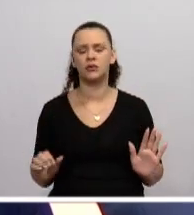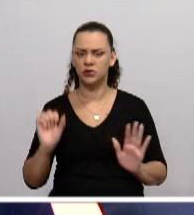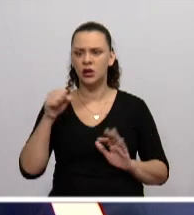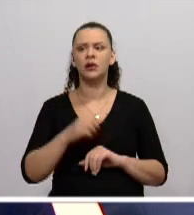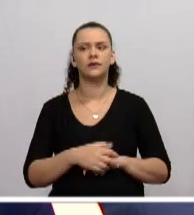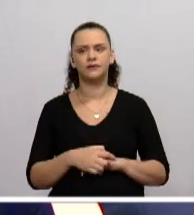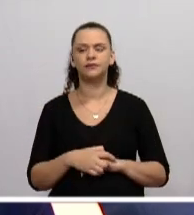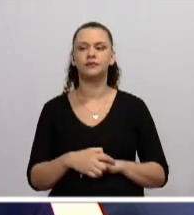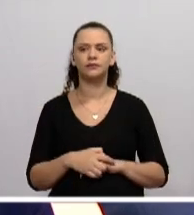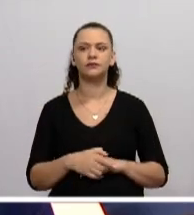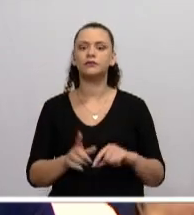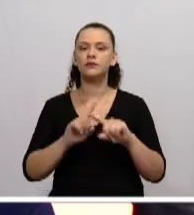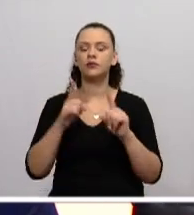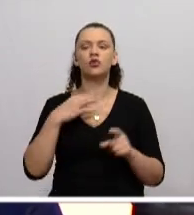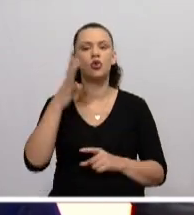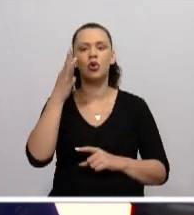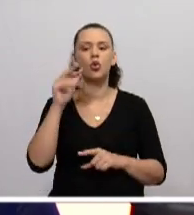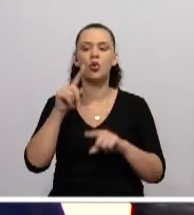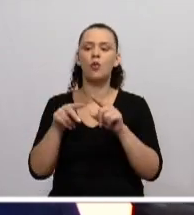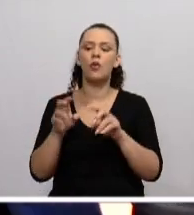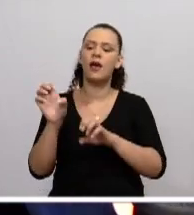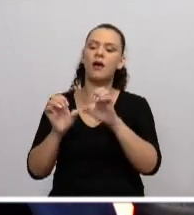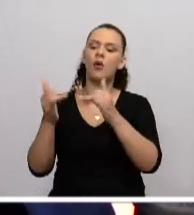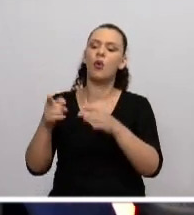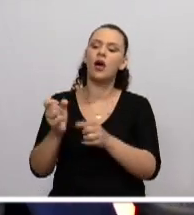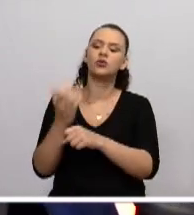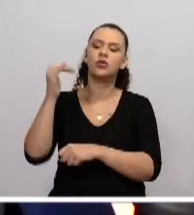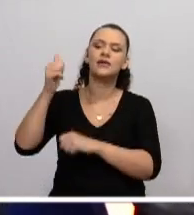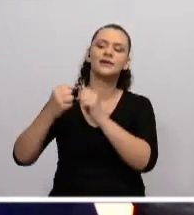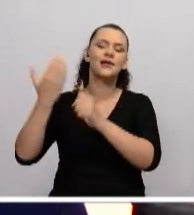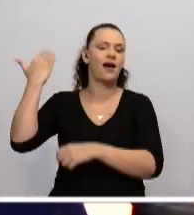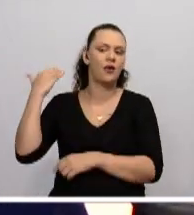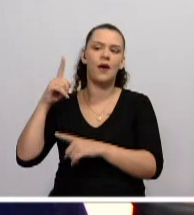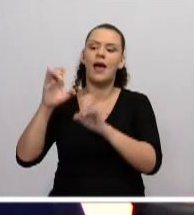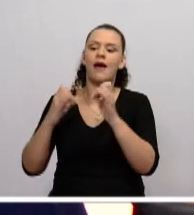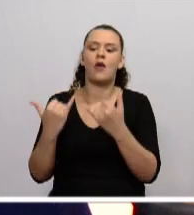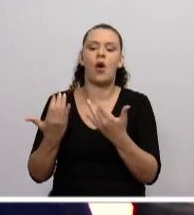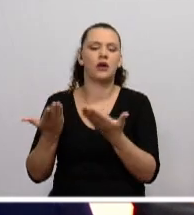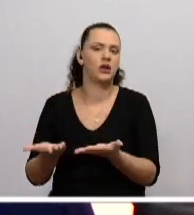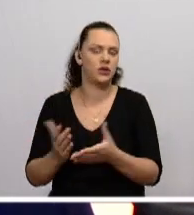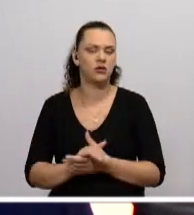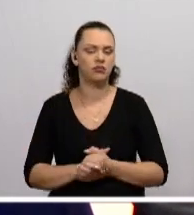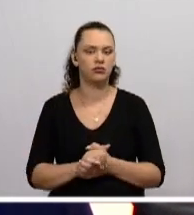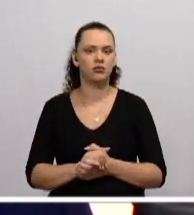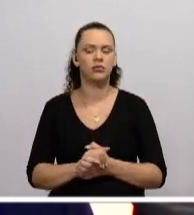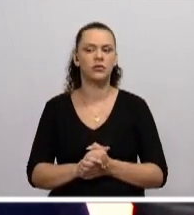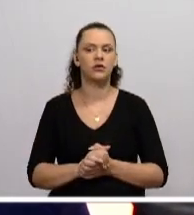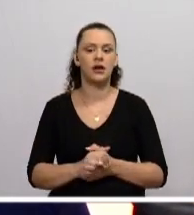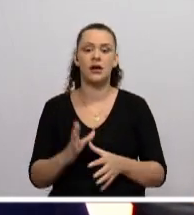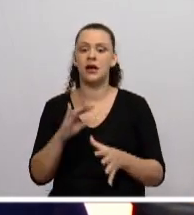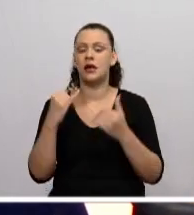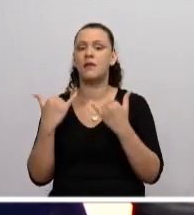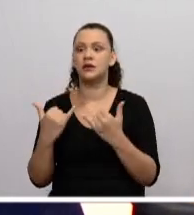Se la ganó pero que yo yo creo que usted no puede evaluar un jugador por lo que hizo diez años atrás usted tiene que evaluarlo por el presente y en el